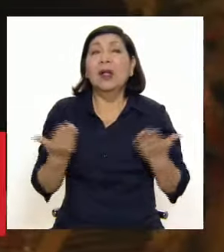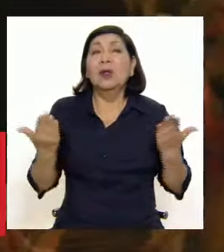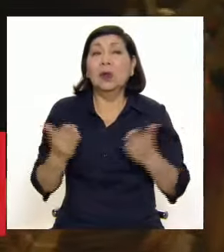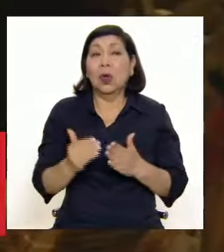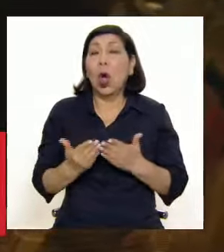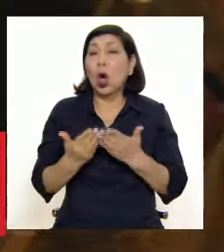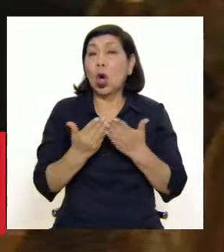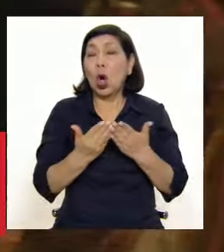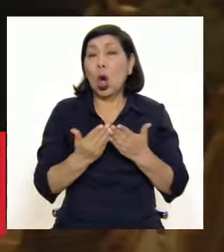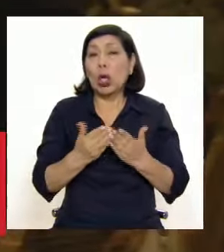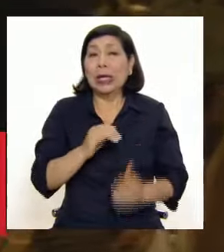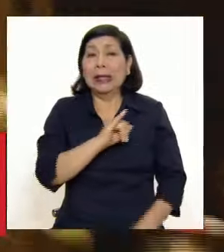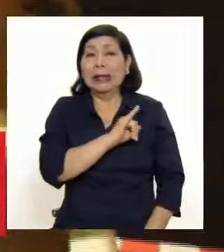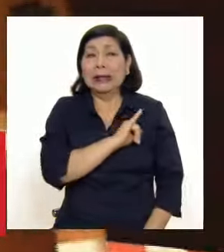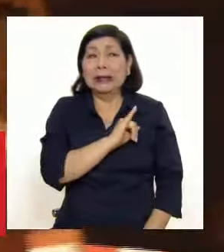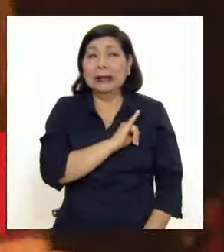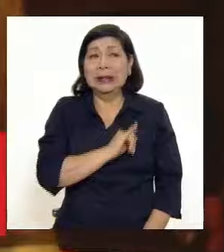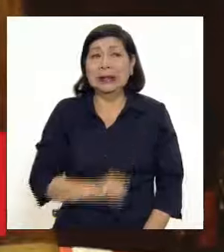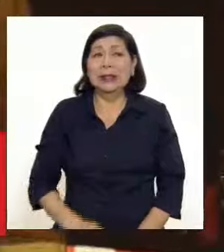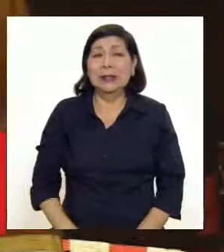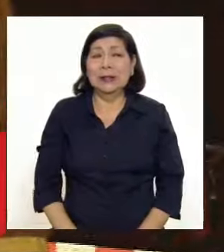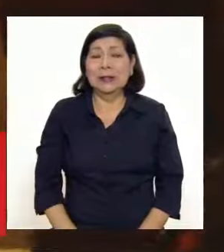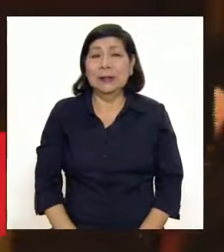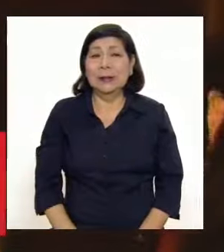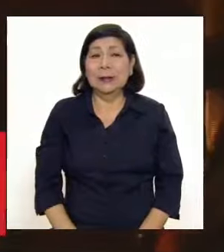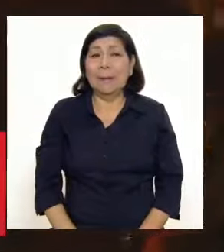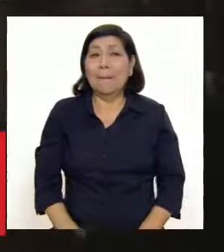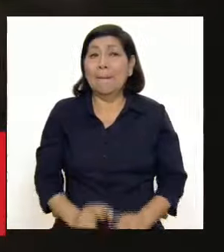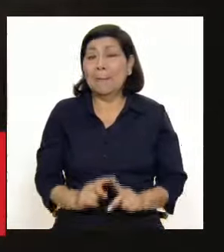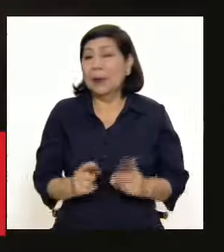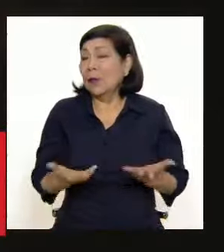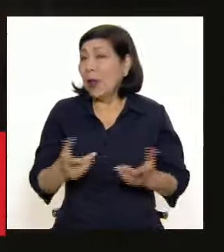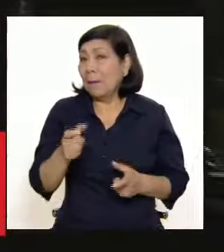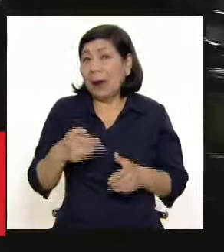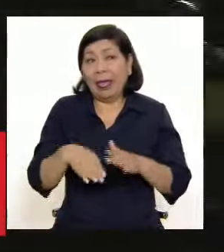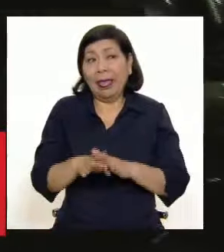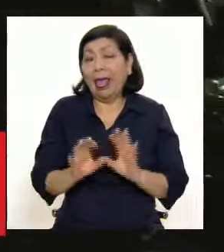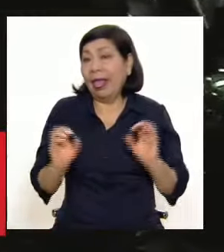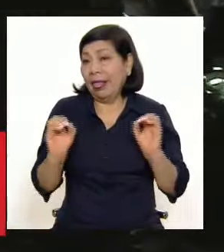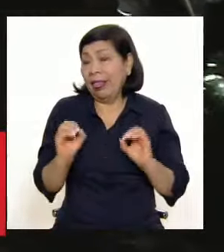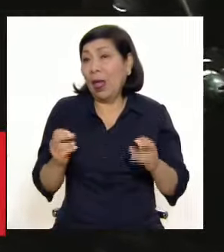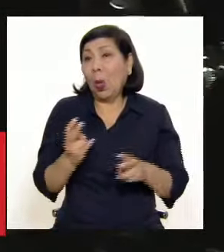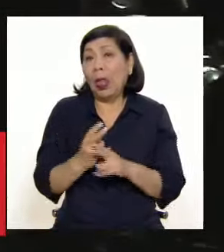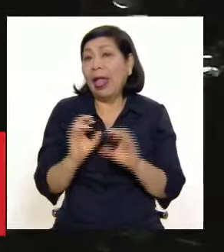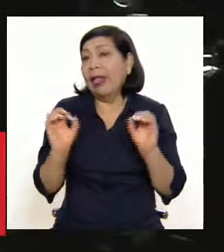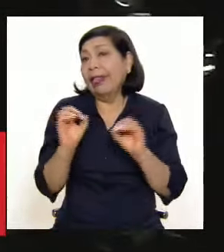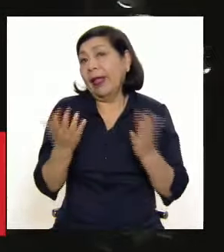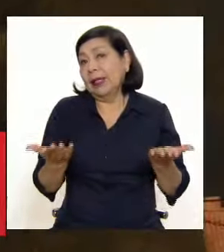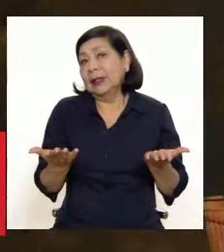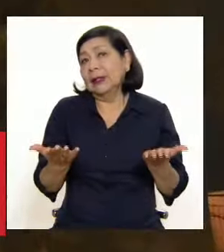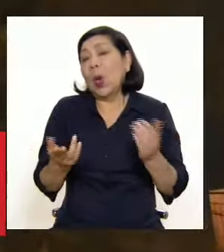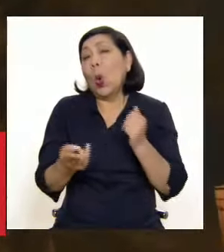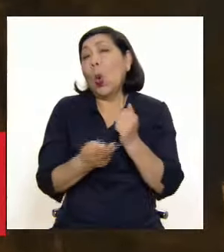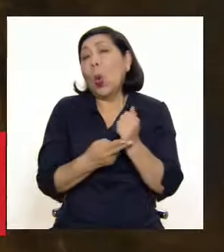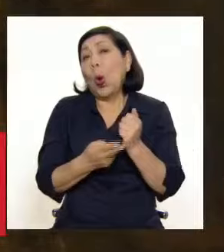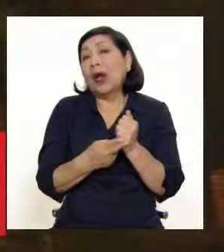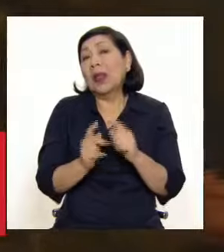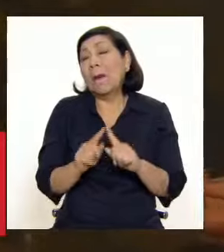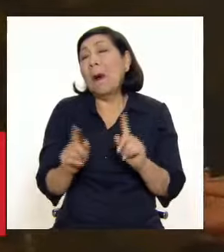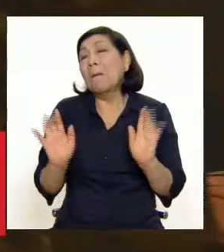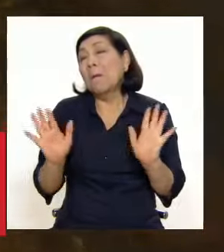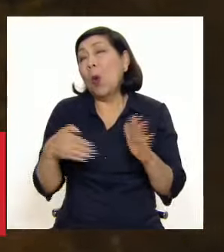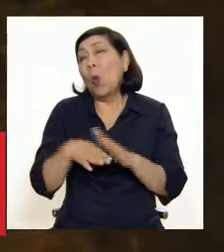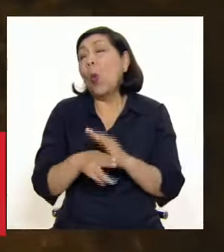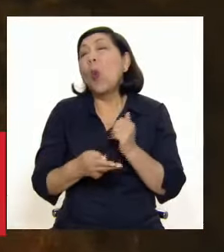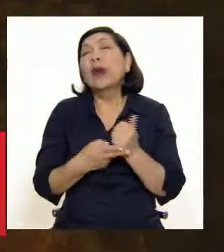ubicaba un colegio inicial. Depósito que al parecer no vio personal adentro, ni siquiera de seguridad. Es un depósito para al parecer de